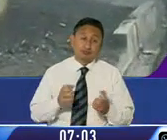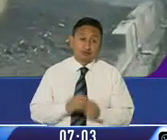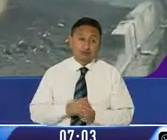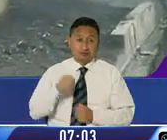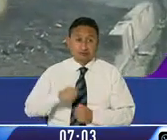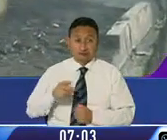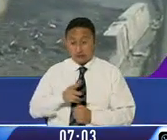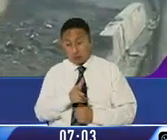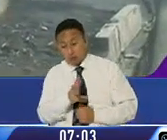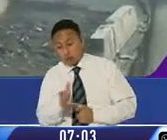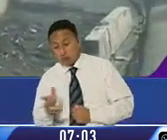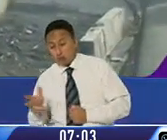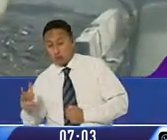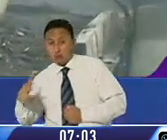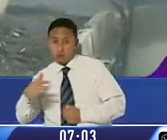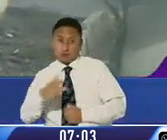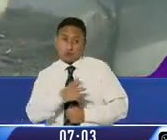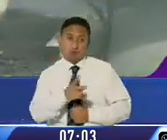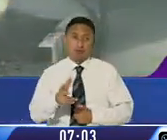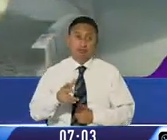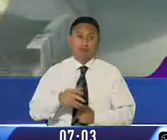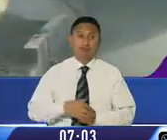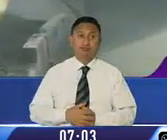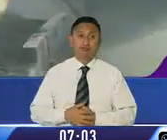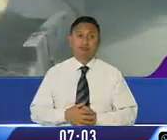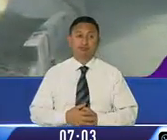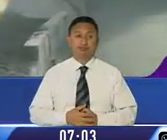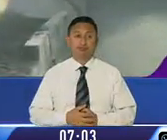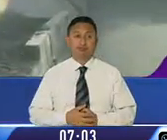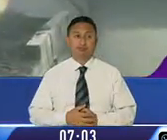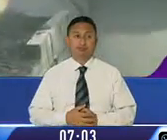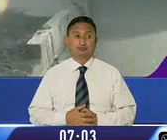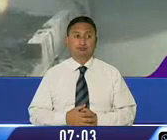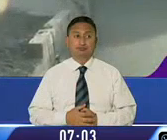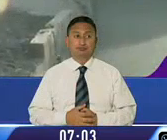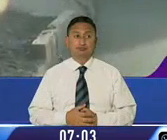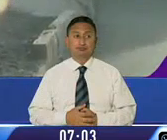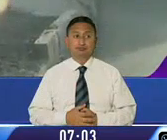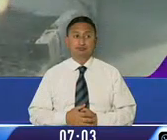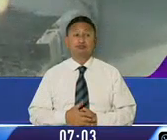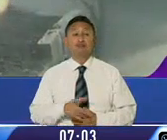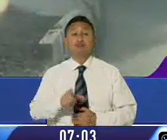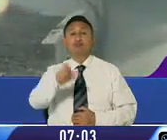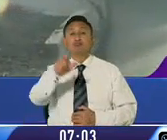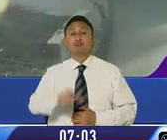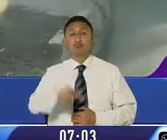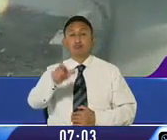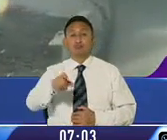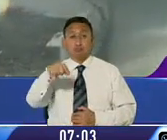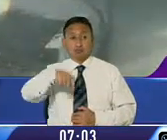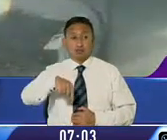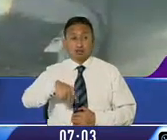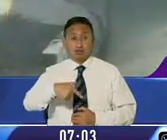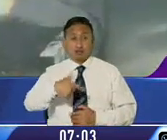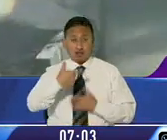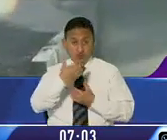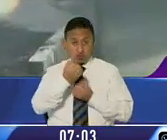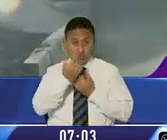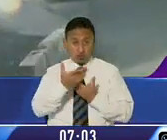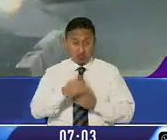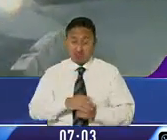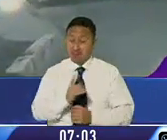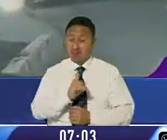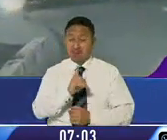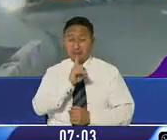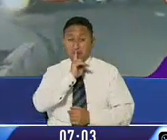pasar por las aceras de este punto. Las personas que se encuentran aquí no han querido dar declaraciones,